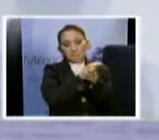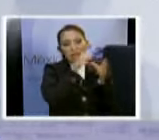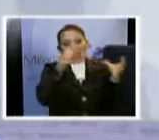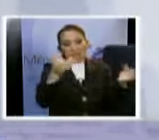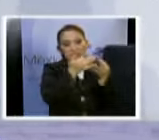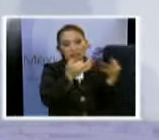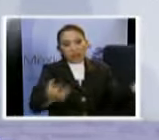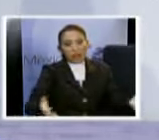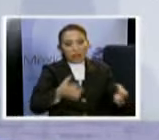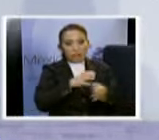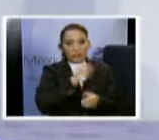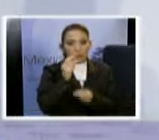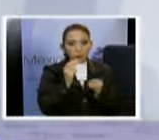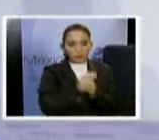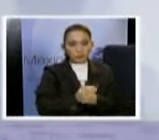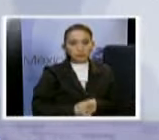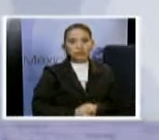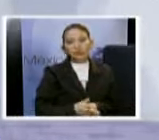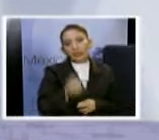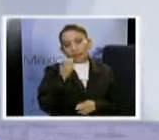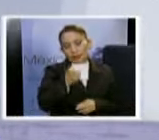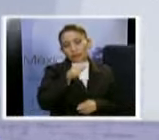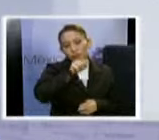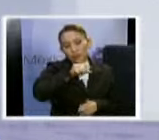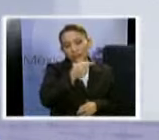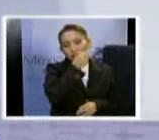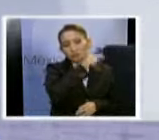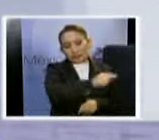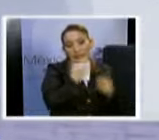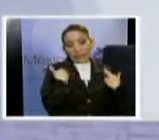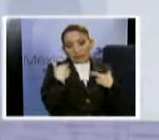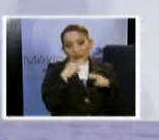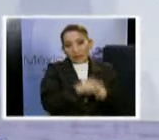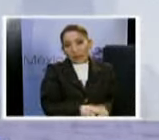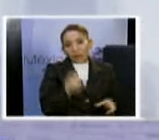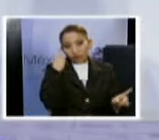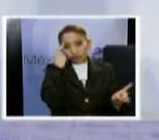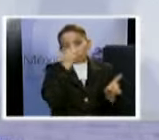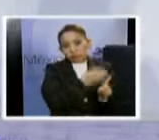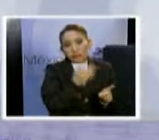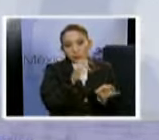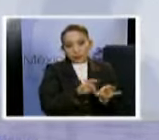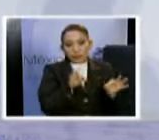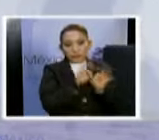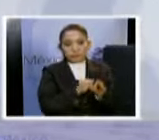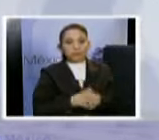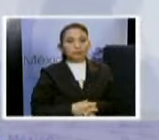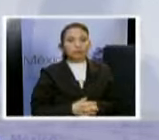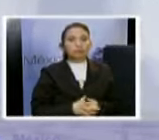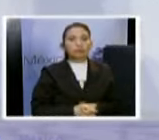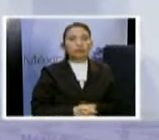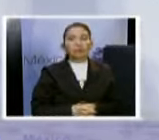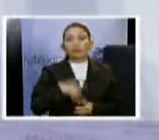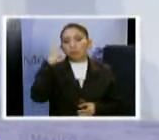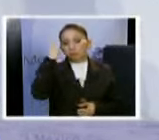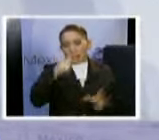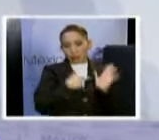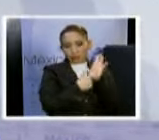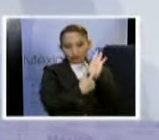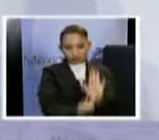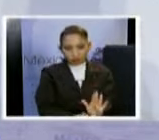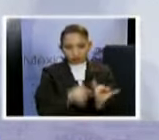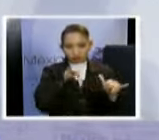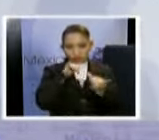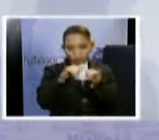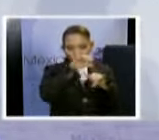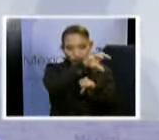extensión territorial del mundo, hecho que en sí mismo representa un desafío importante. Para ilustrar la dimensión